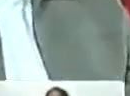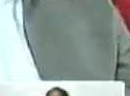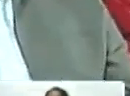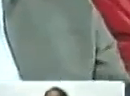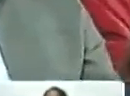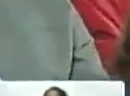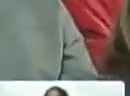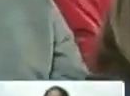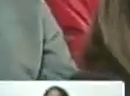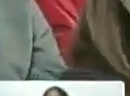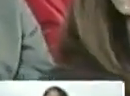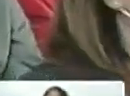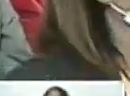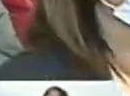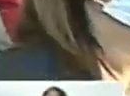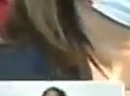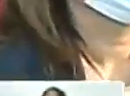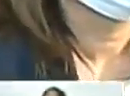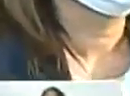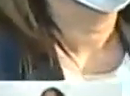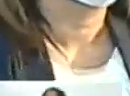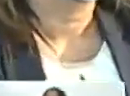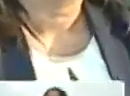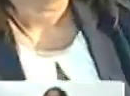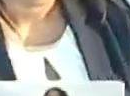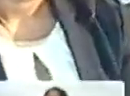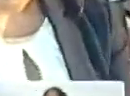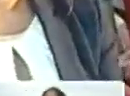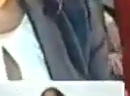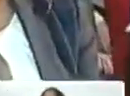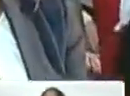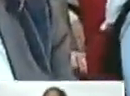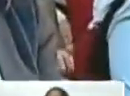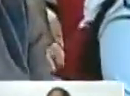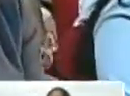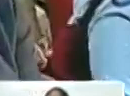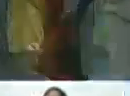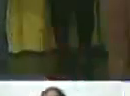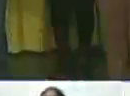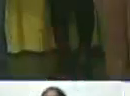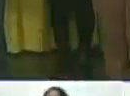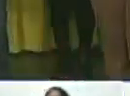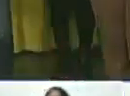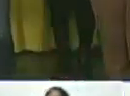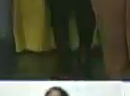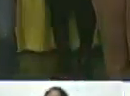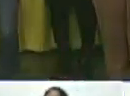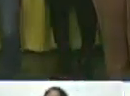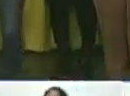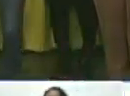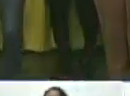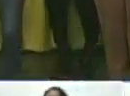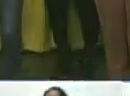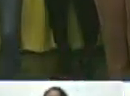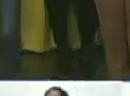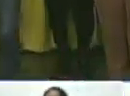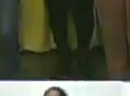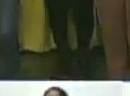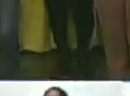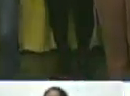queridos vecinos de la base de Misiones Golpe de Timón. Allá está la alcaldesa de